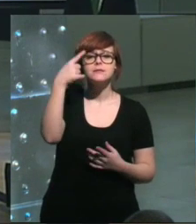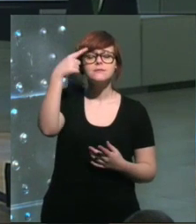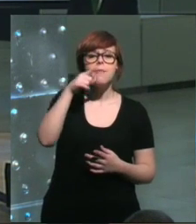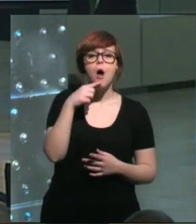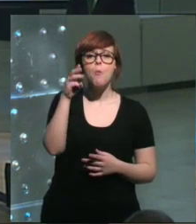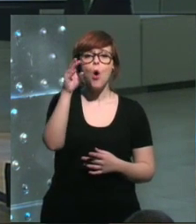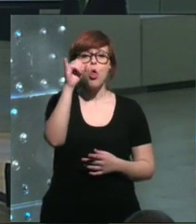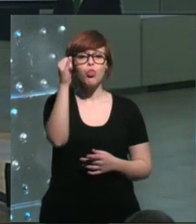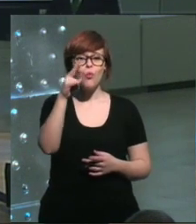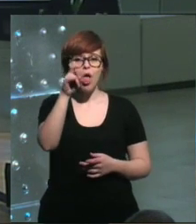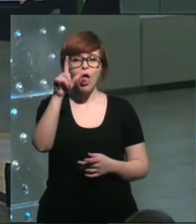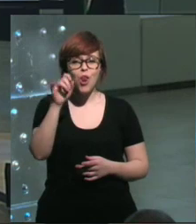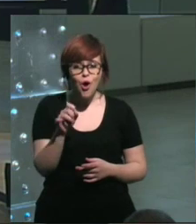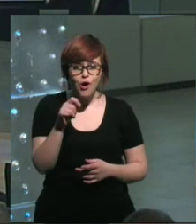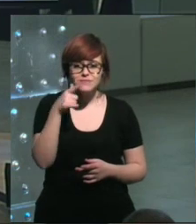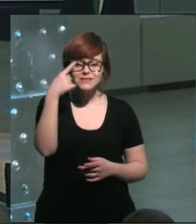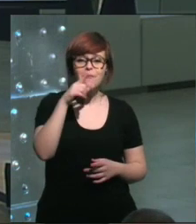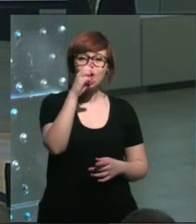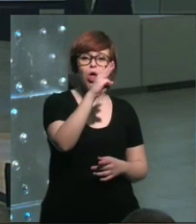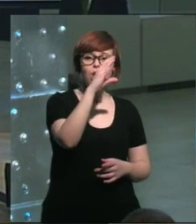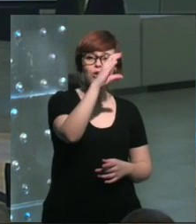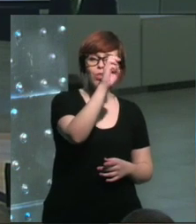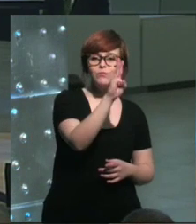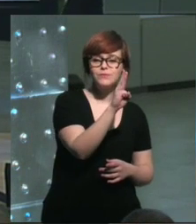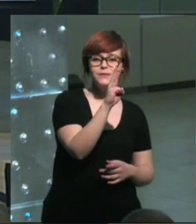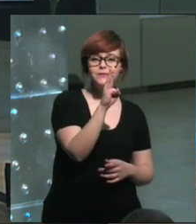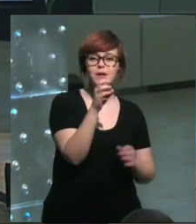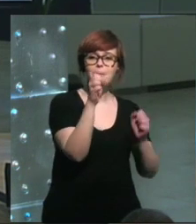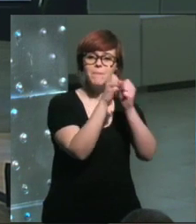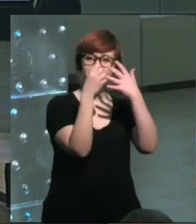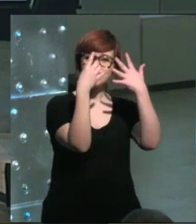de Alarcón? ¿Cuál es? ¿Perdona?